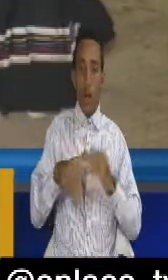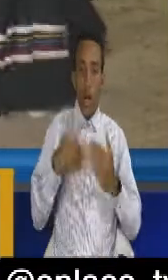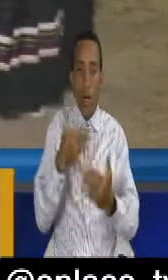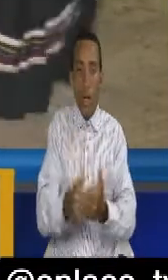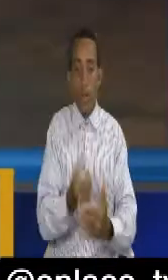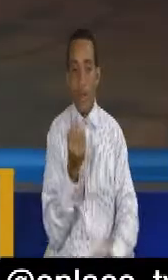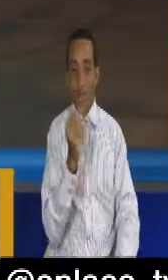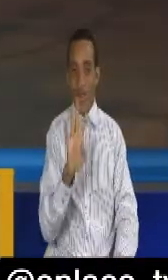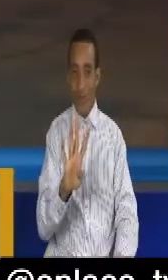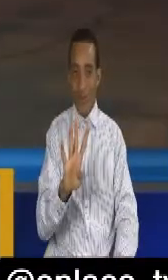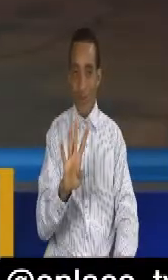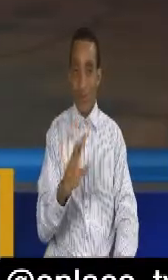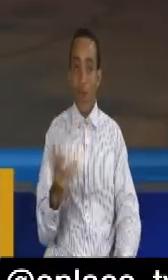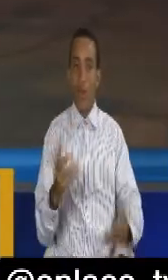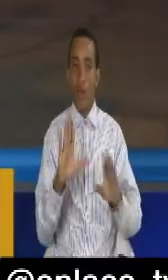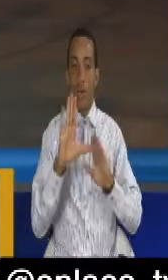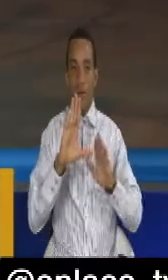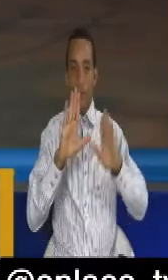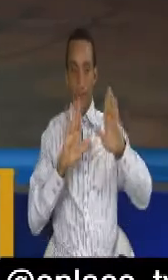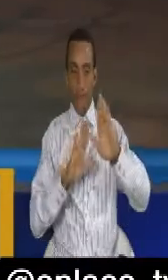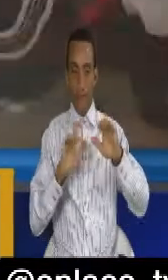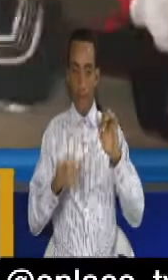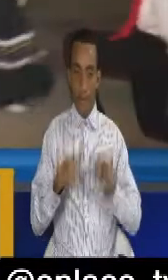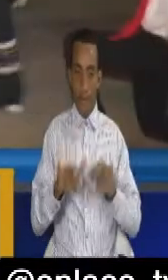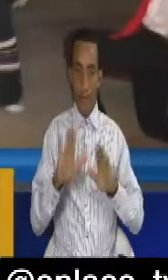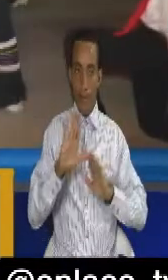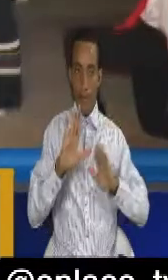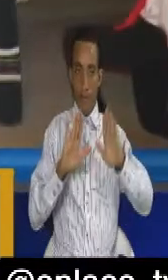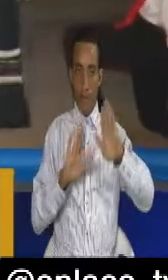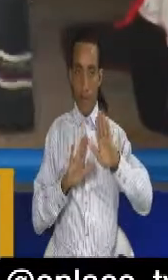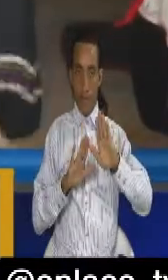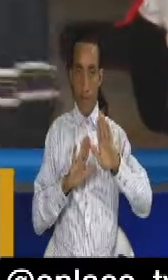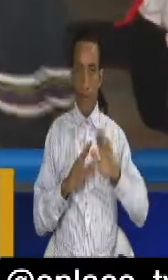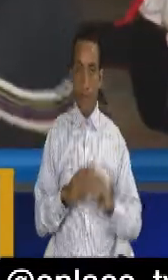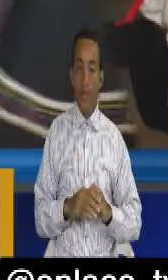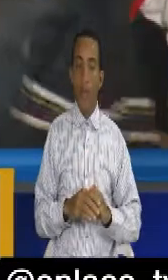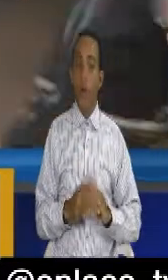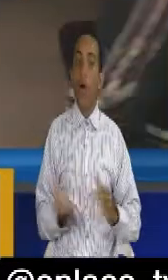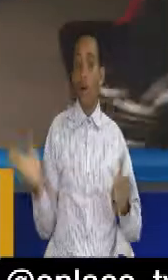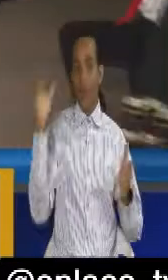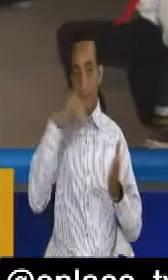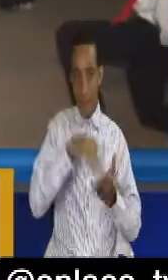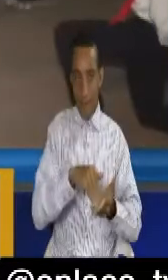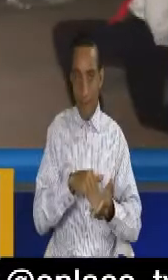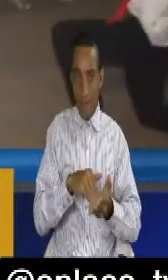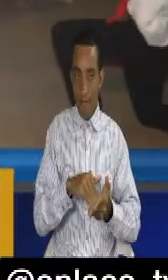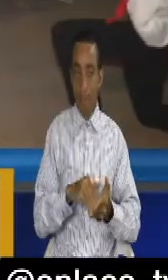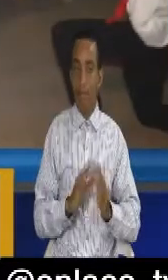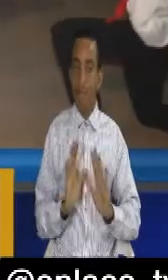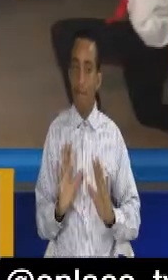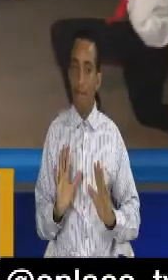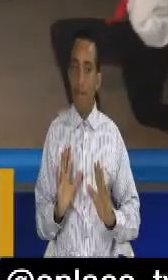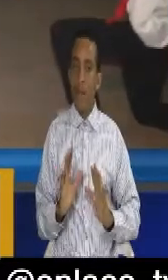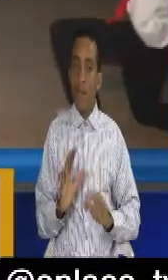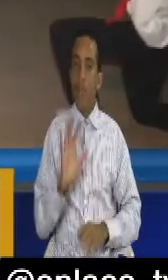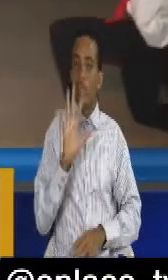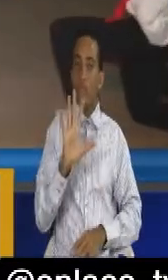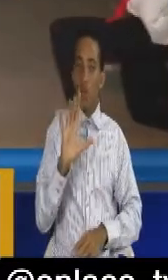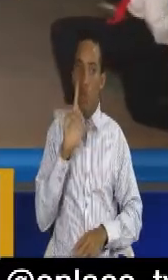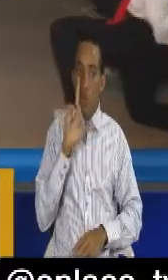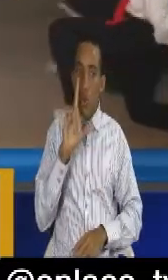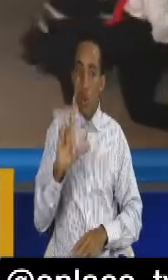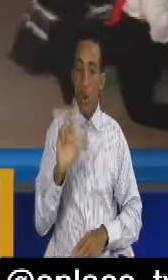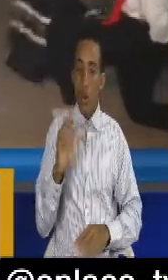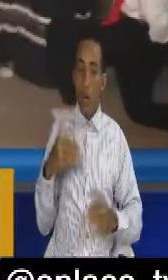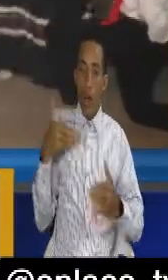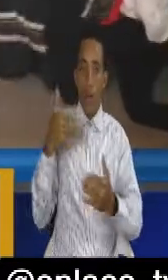julio en nuestra Secretaría de Desarrollo Económico y Social. Entonces, nuevamente los invitamos, recibiremos desde el 5 de julio hasta el